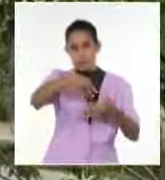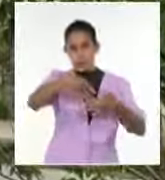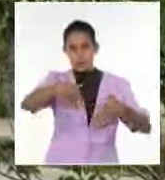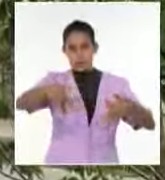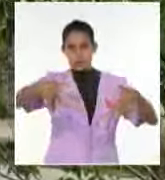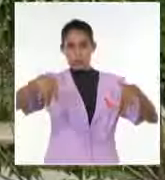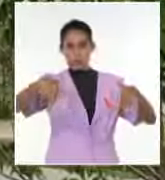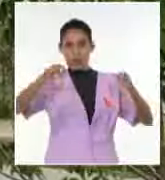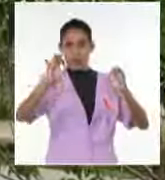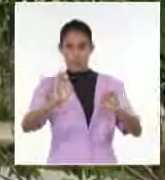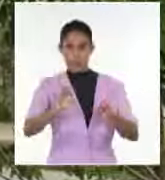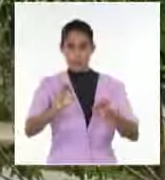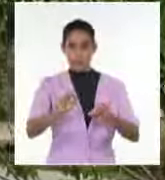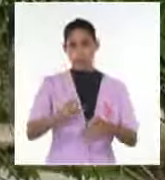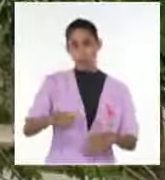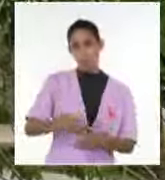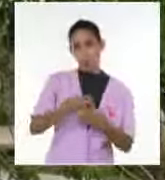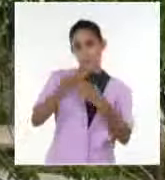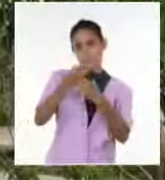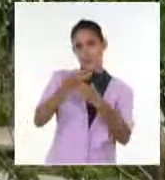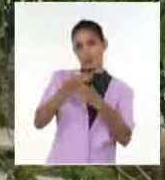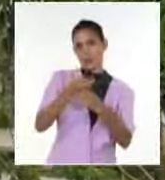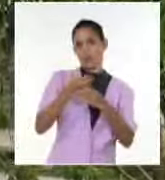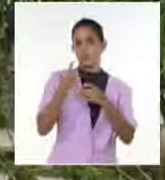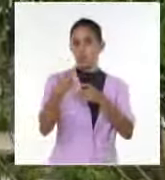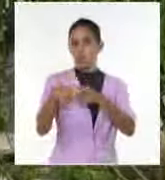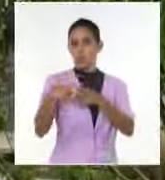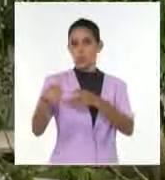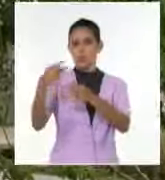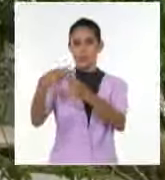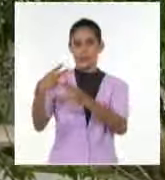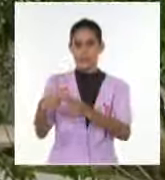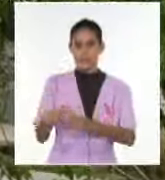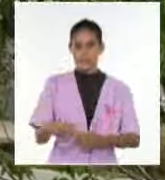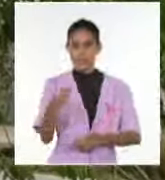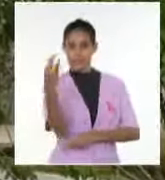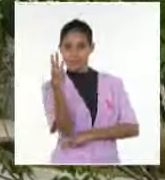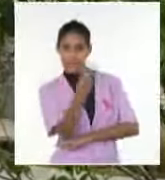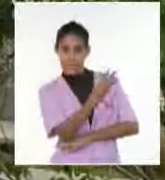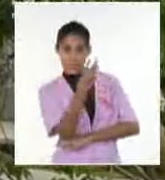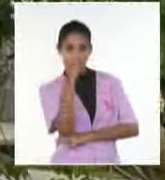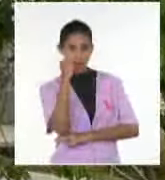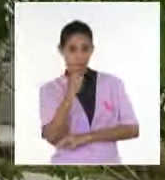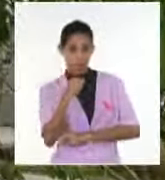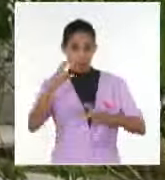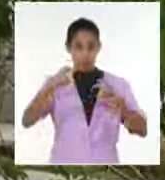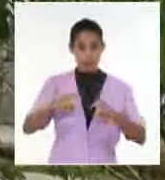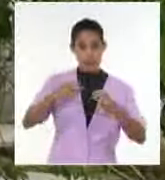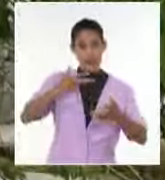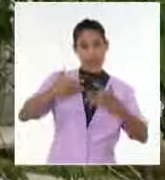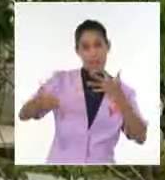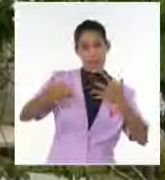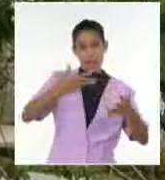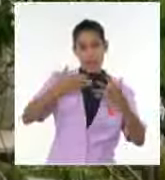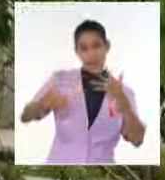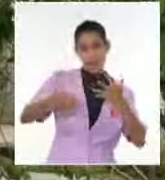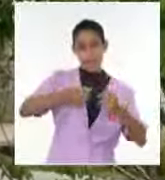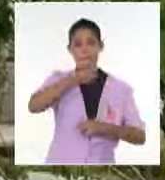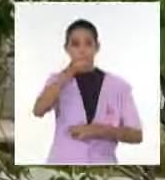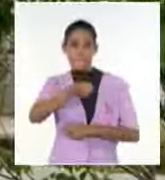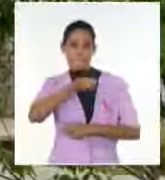de Saider Horta, de Erislandi Álvarez y Alejandro Claro. Con ellos tres conversó el colega Roberto Ramírez de HIT y aquí tenemos